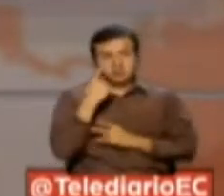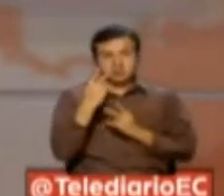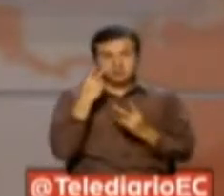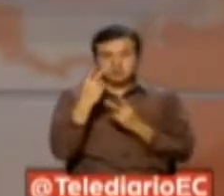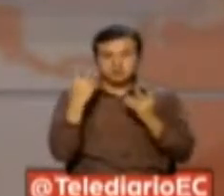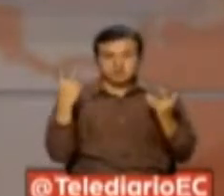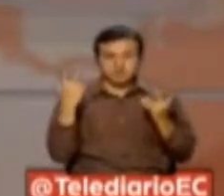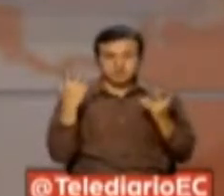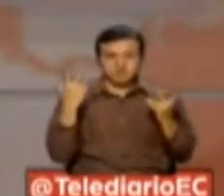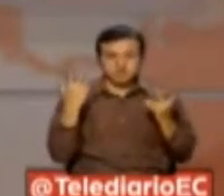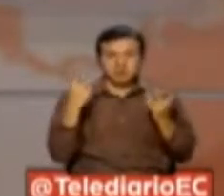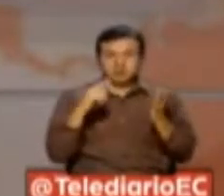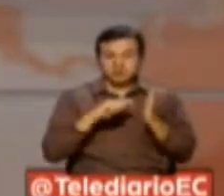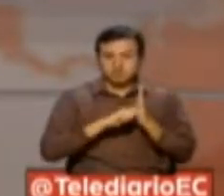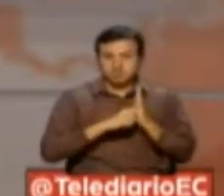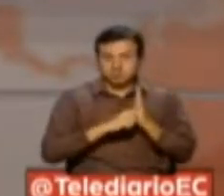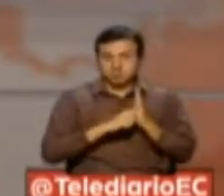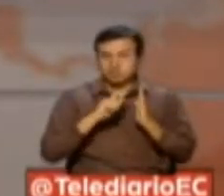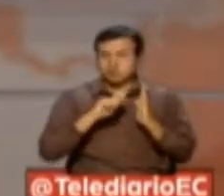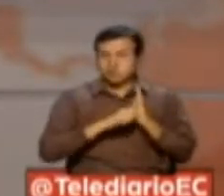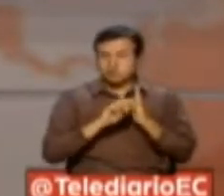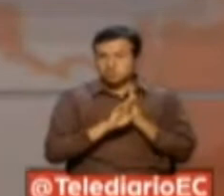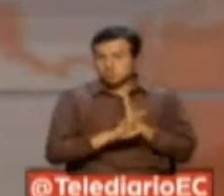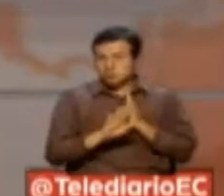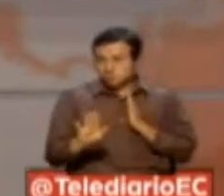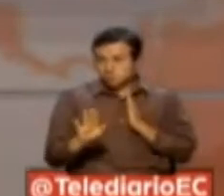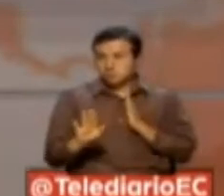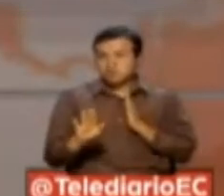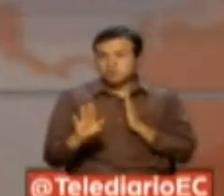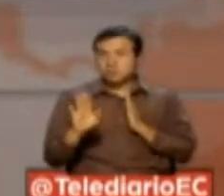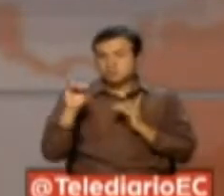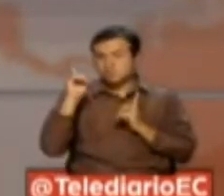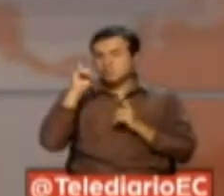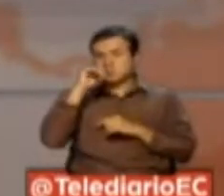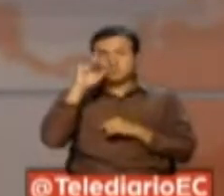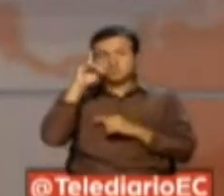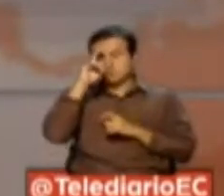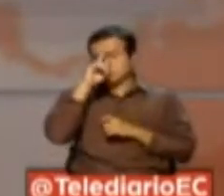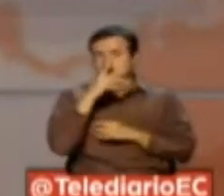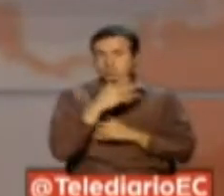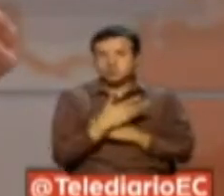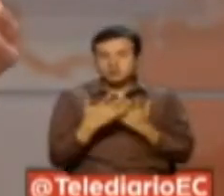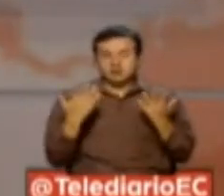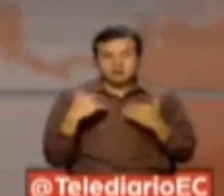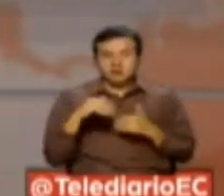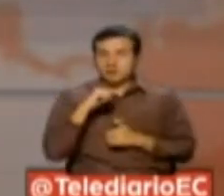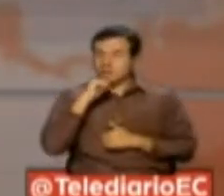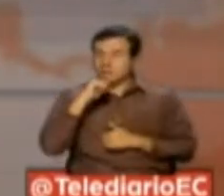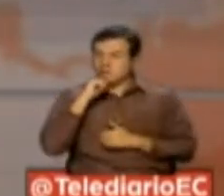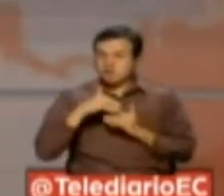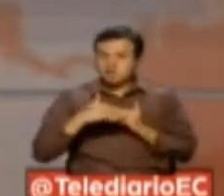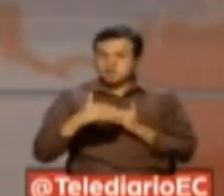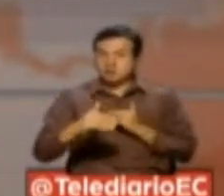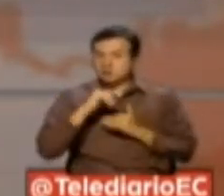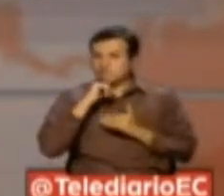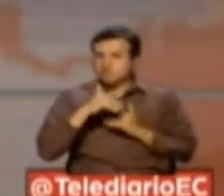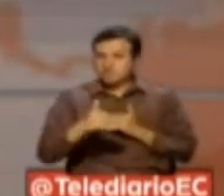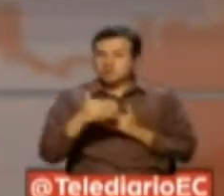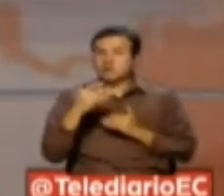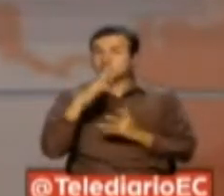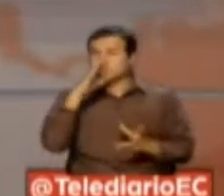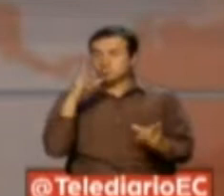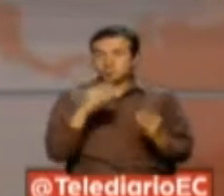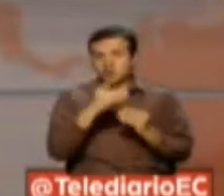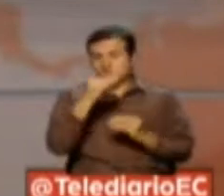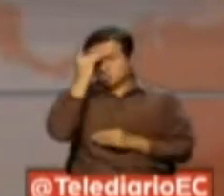para la contraloría de la contraloría ha sido muy difícil determinar y todavía no está concluido el monto